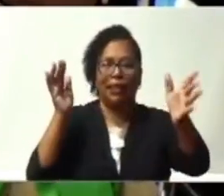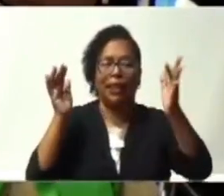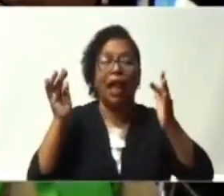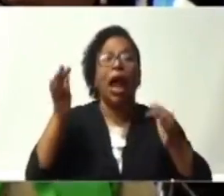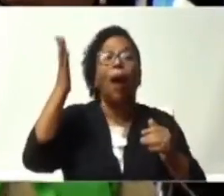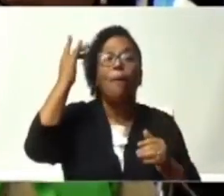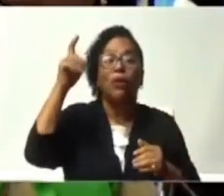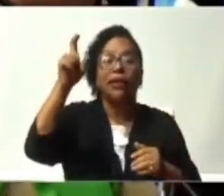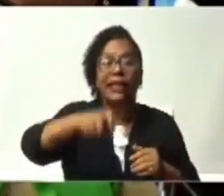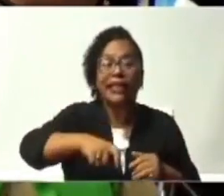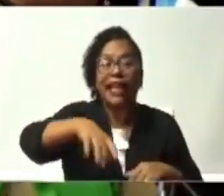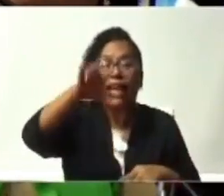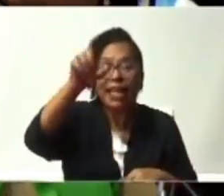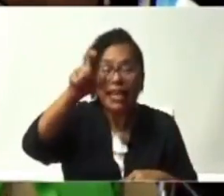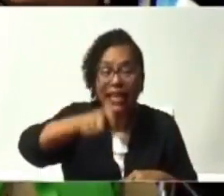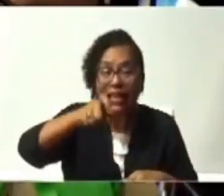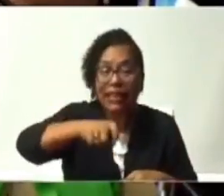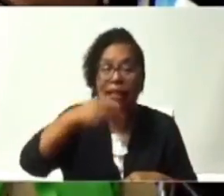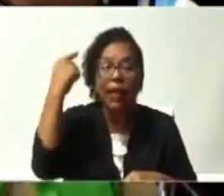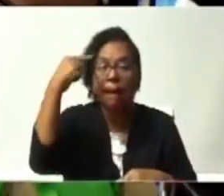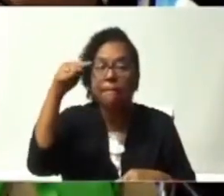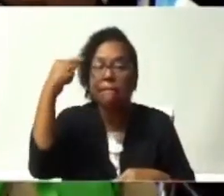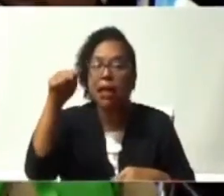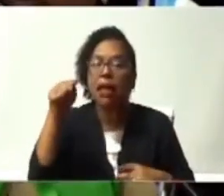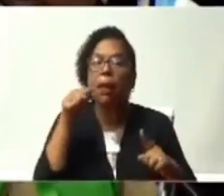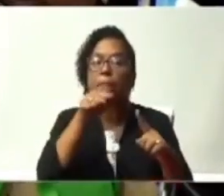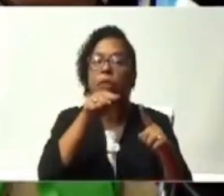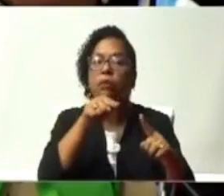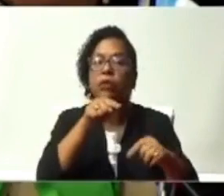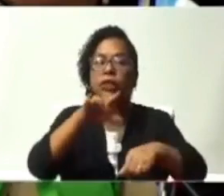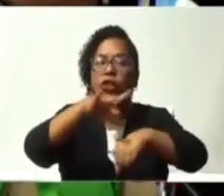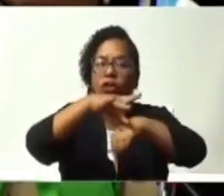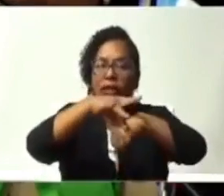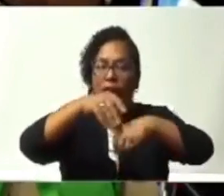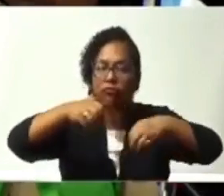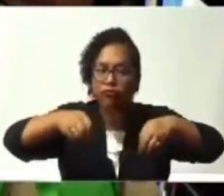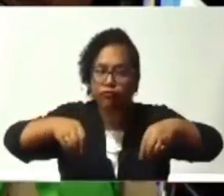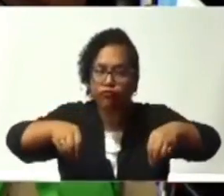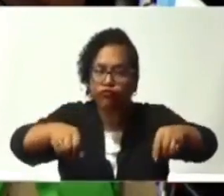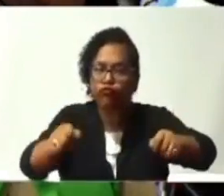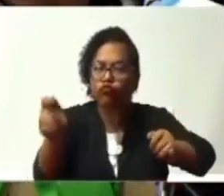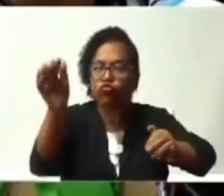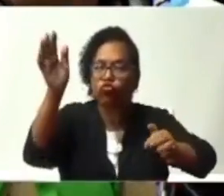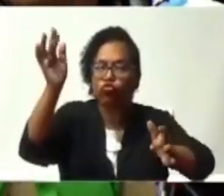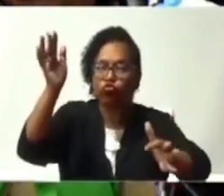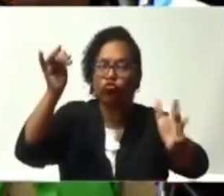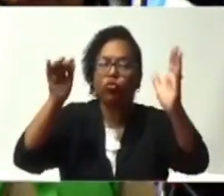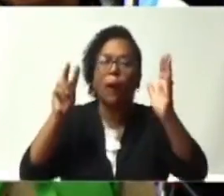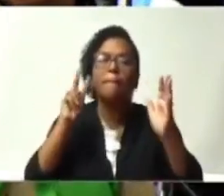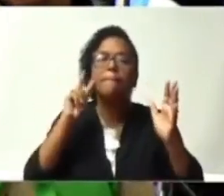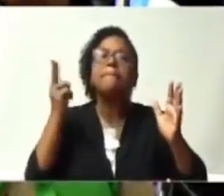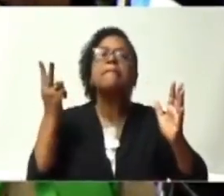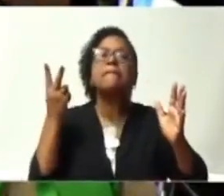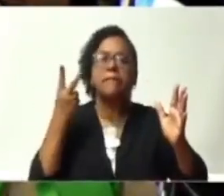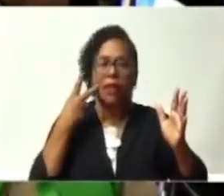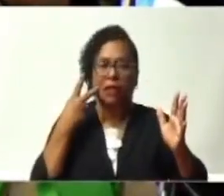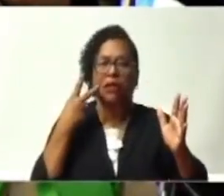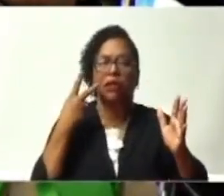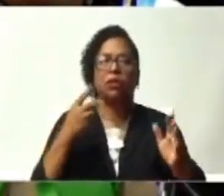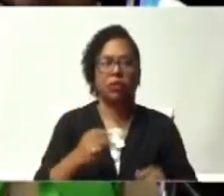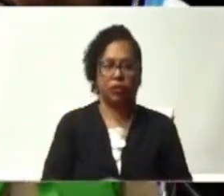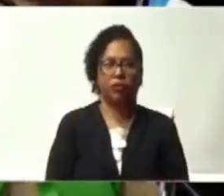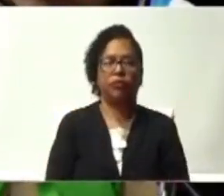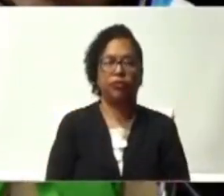para la producción agropecuaria del país, hay que preservar esta tierra para lo que es